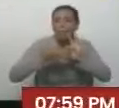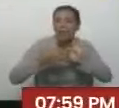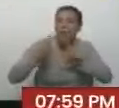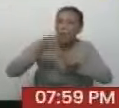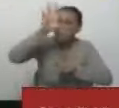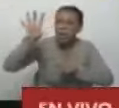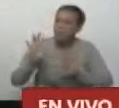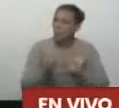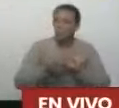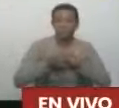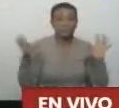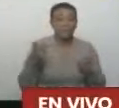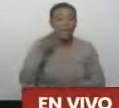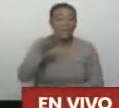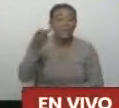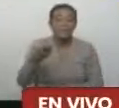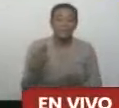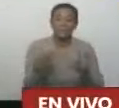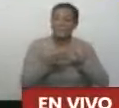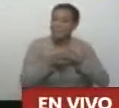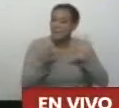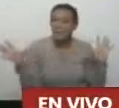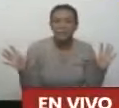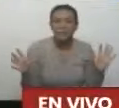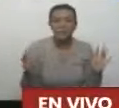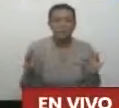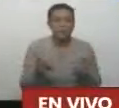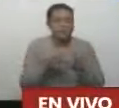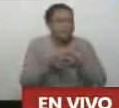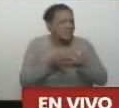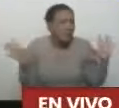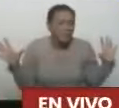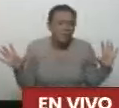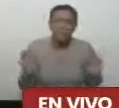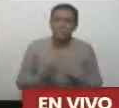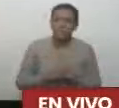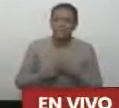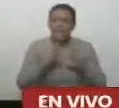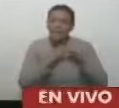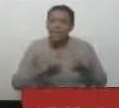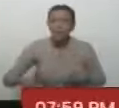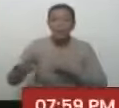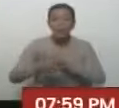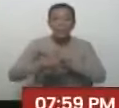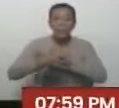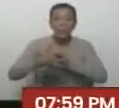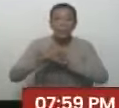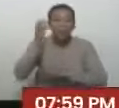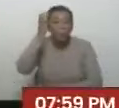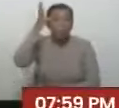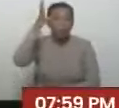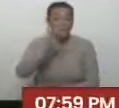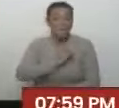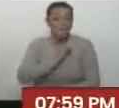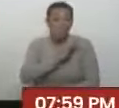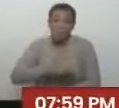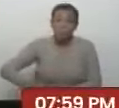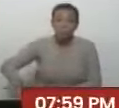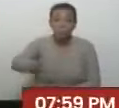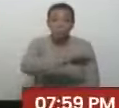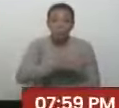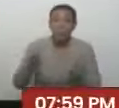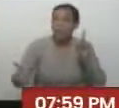territorio, en la política, en la economía. Tiene que ser independiente en la tecnología, en el conocimiento, en el cerebro.